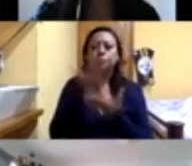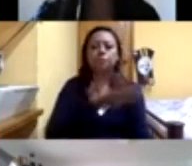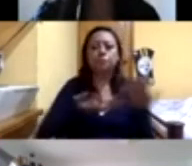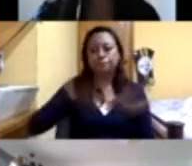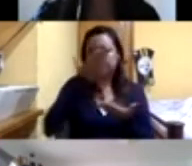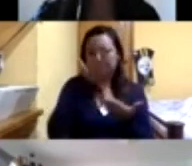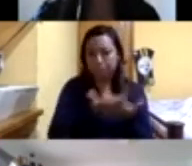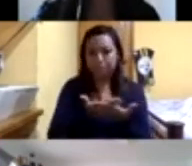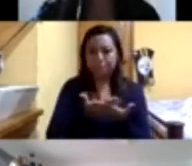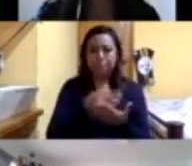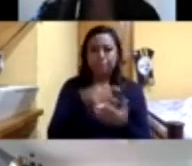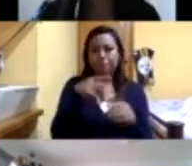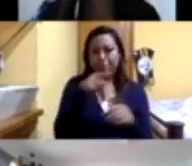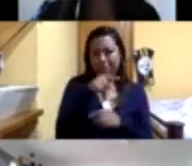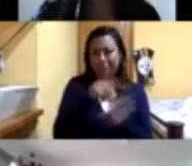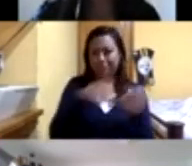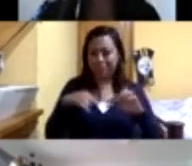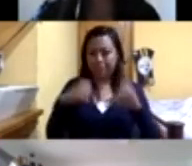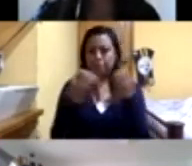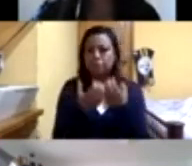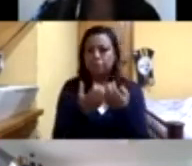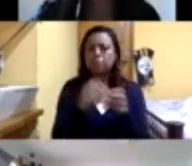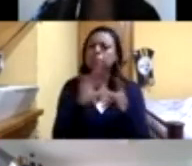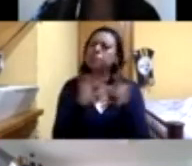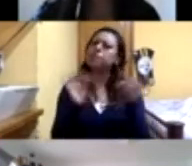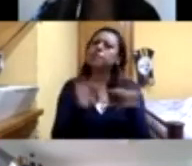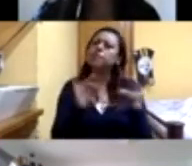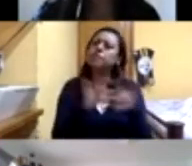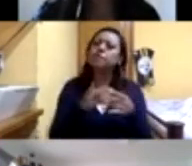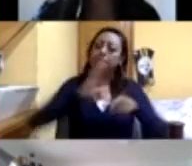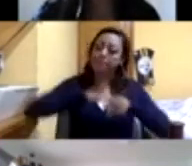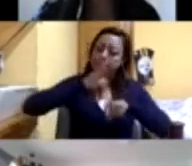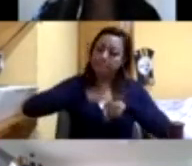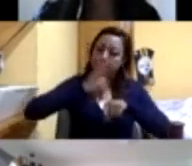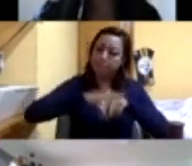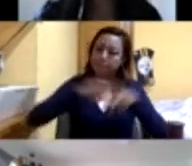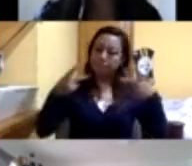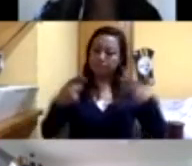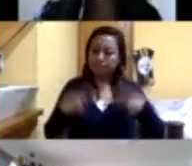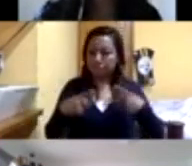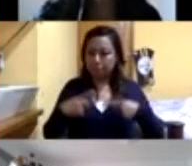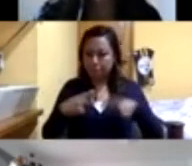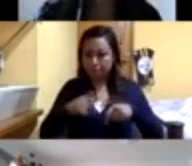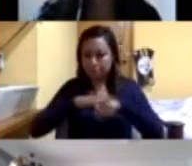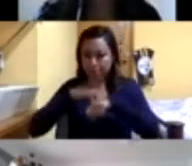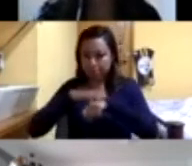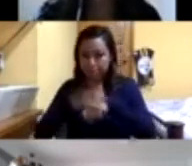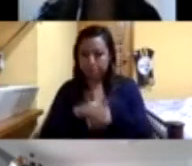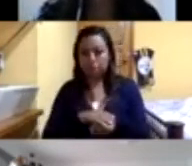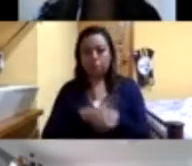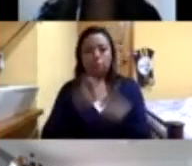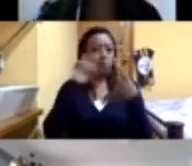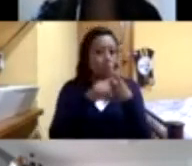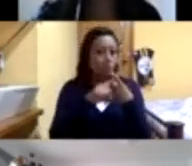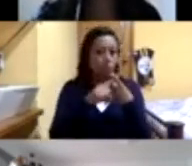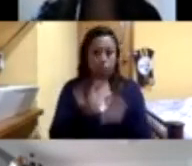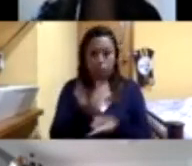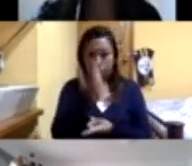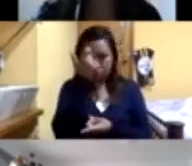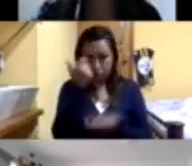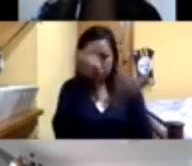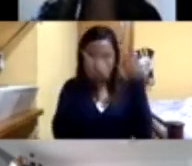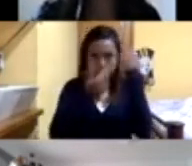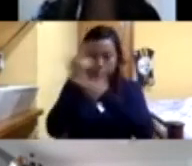Congreso es tratar de que sean el mayor número posible de sobreseimientos. Bueno, en principio que no haya recursos de revisión. Sin